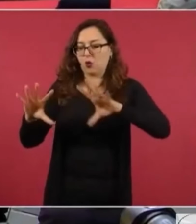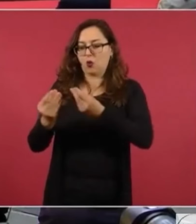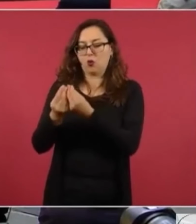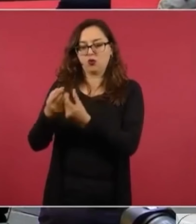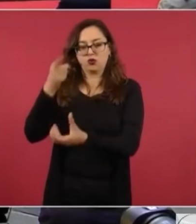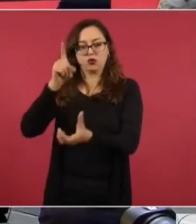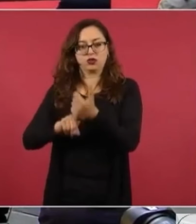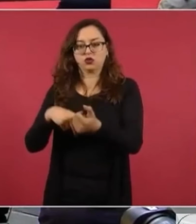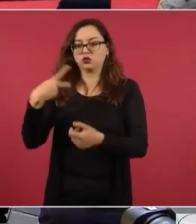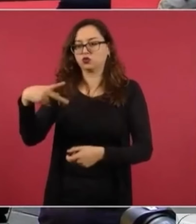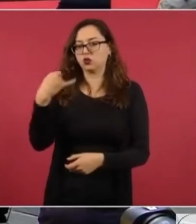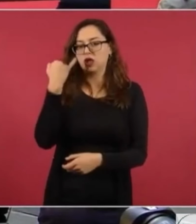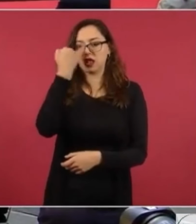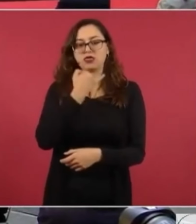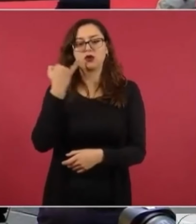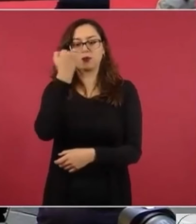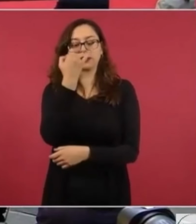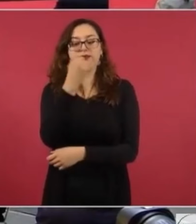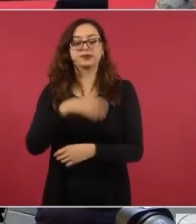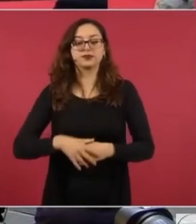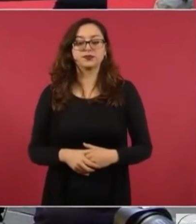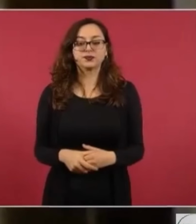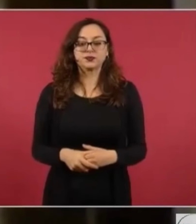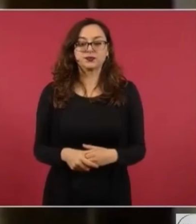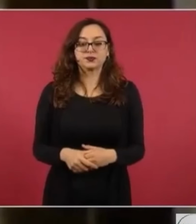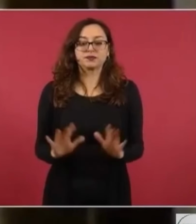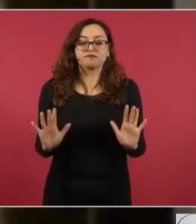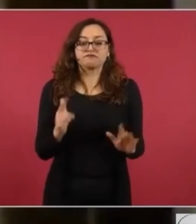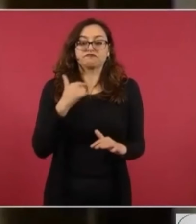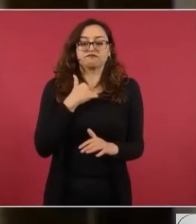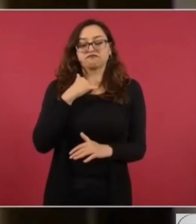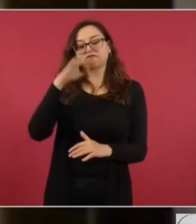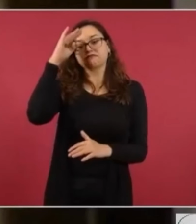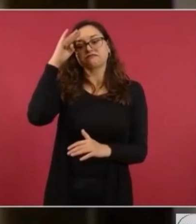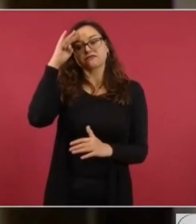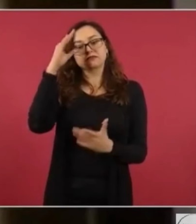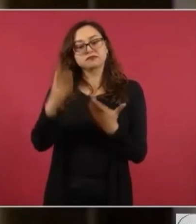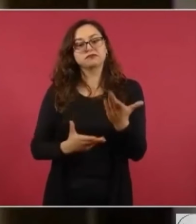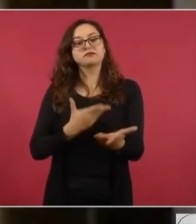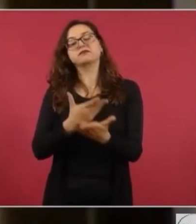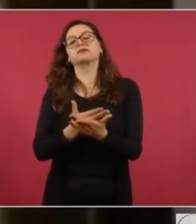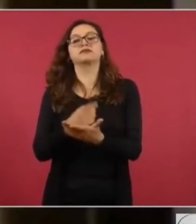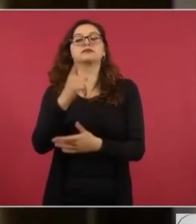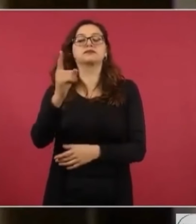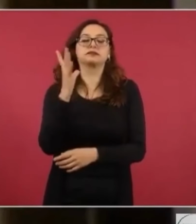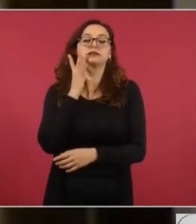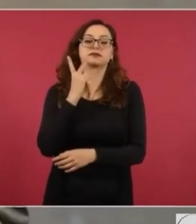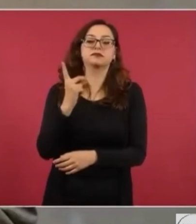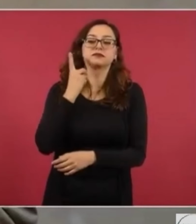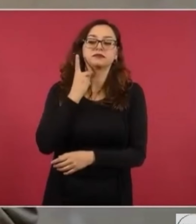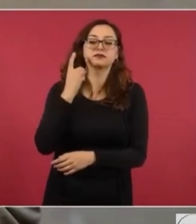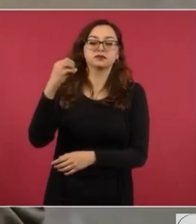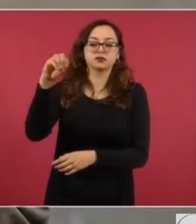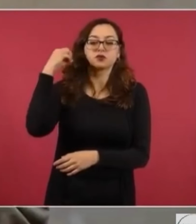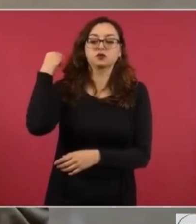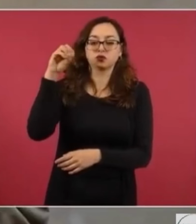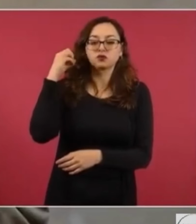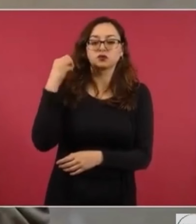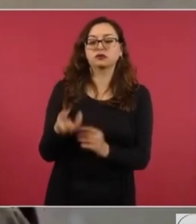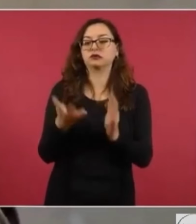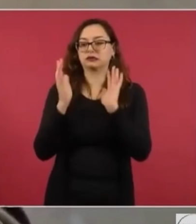sus propias lenguas. Yo considero que el Congreso del Estado de Oaxaca, a donde sé que ya tuvieron